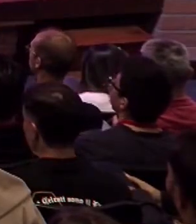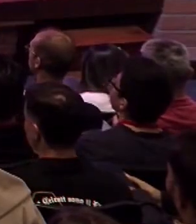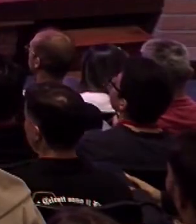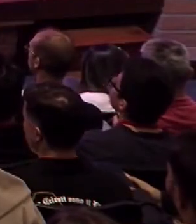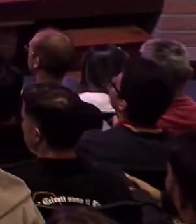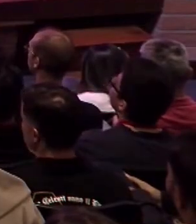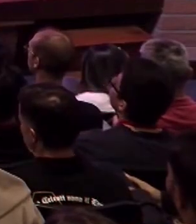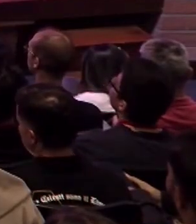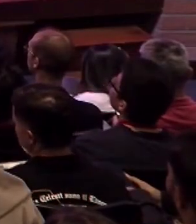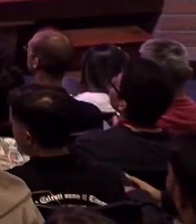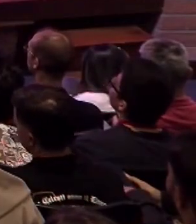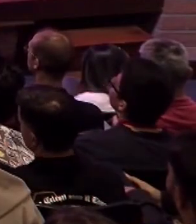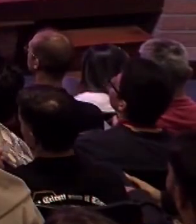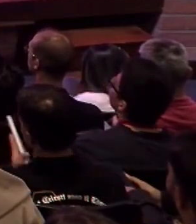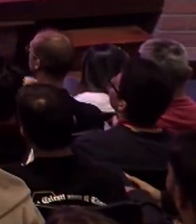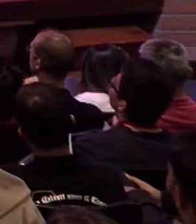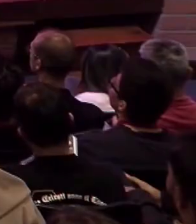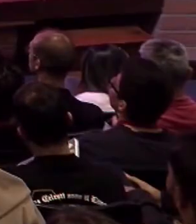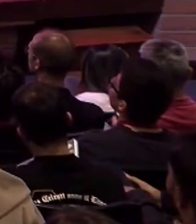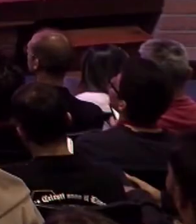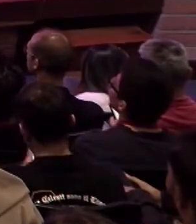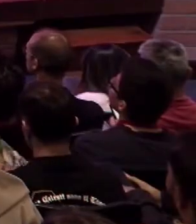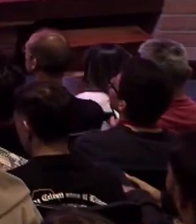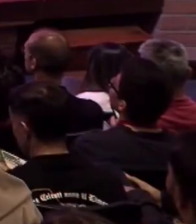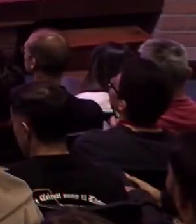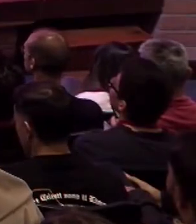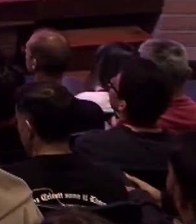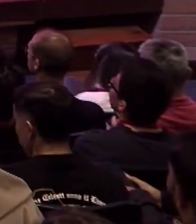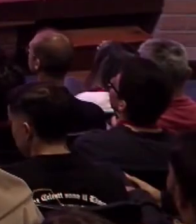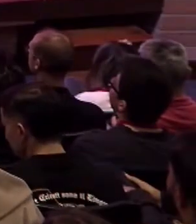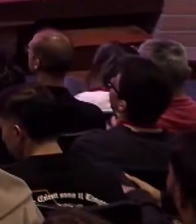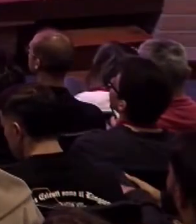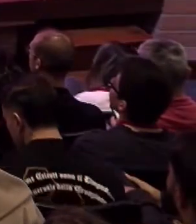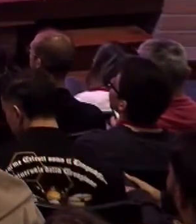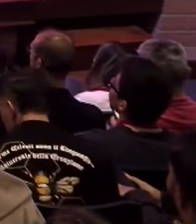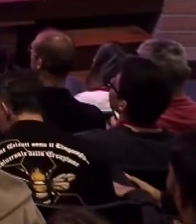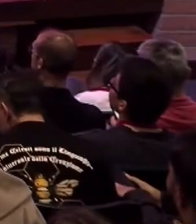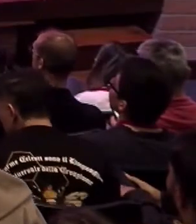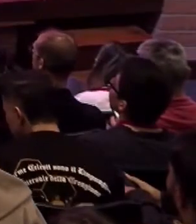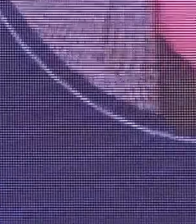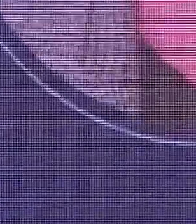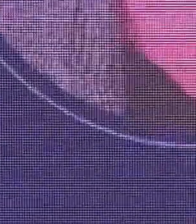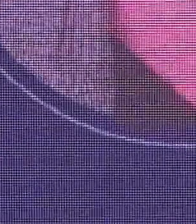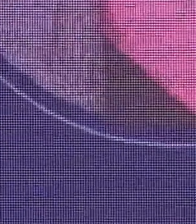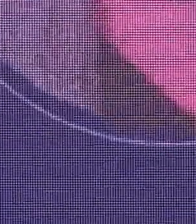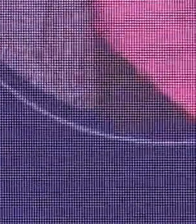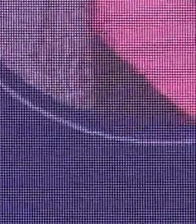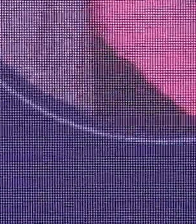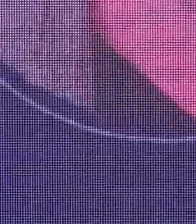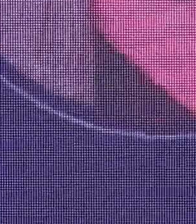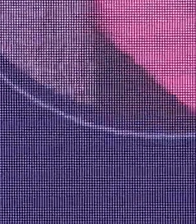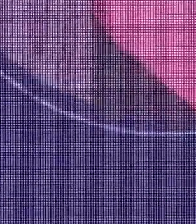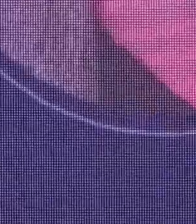desarrollo sigue estando orientado casi que a varios perfiles, porque hay unas limitaciones inherentes a la tecnología actual basada en